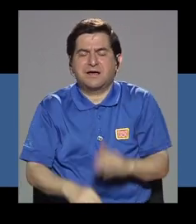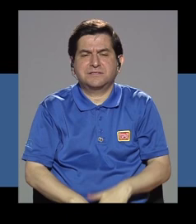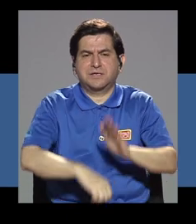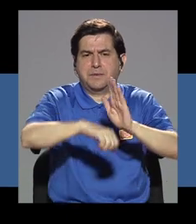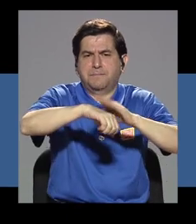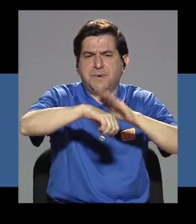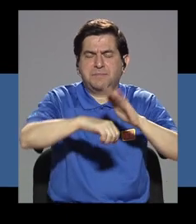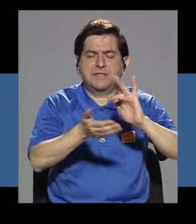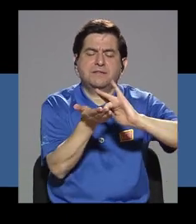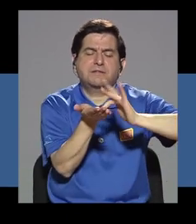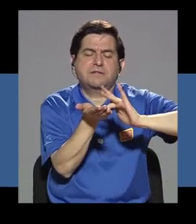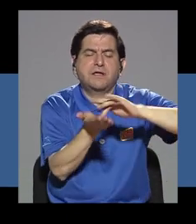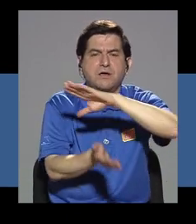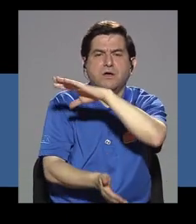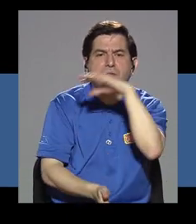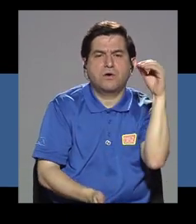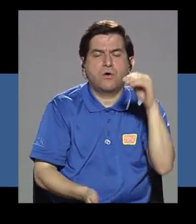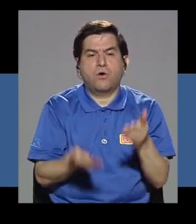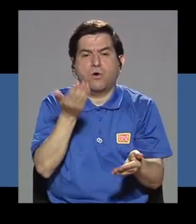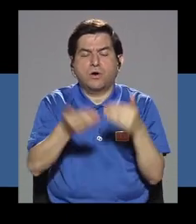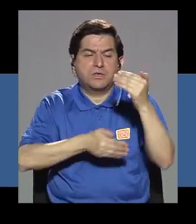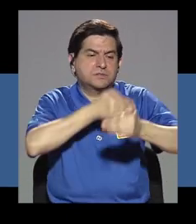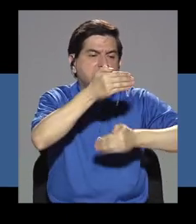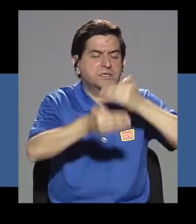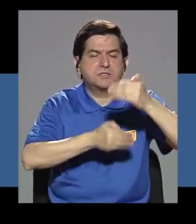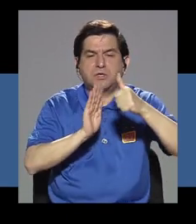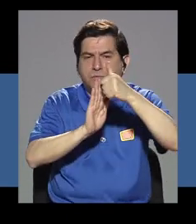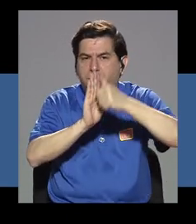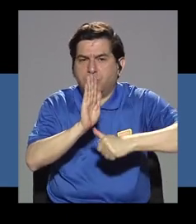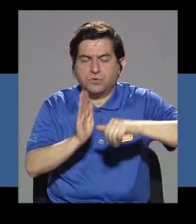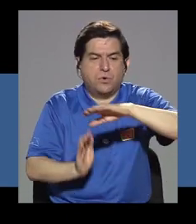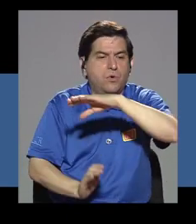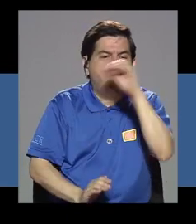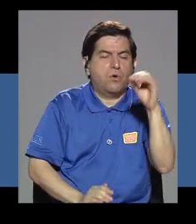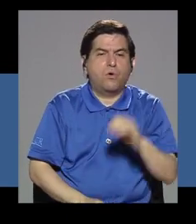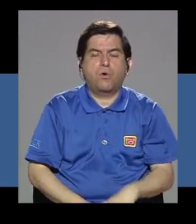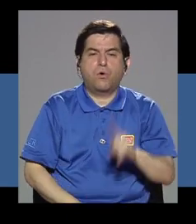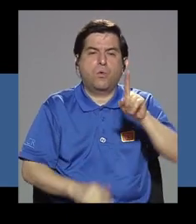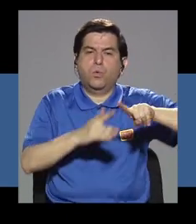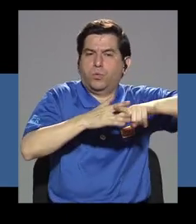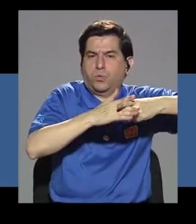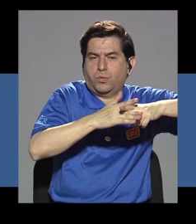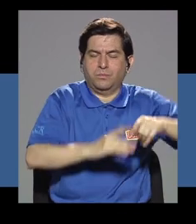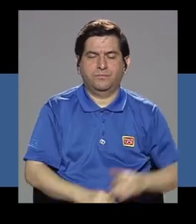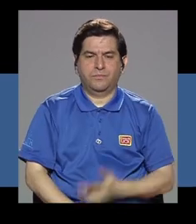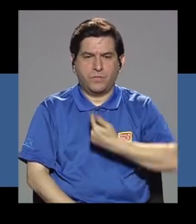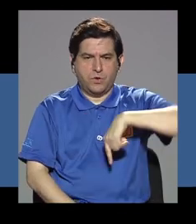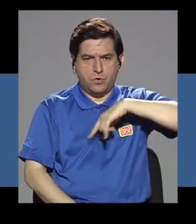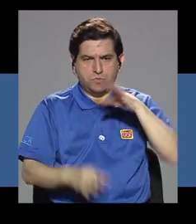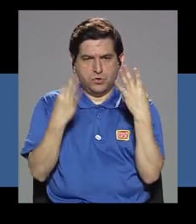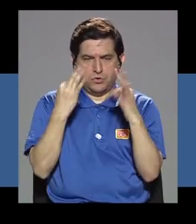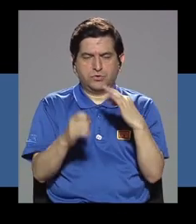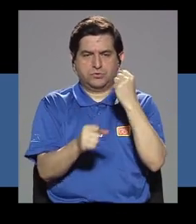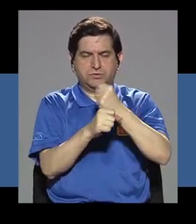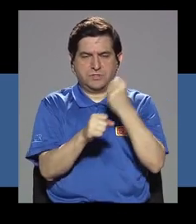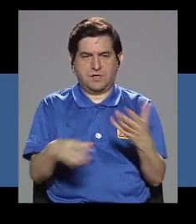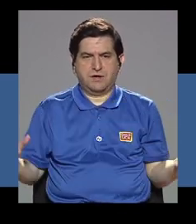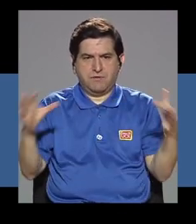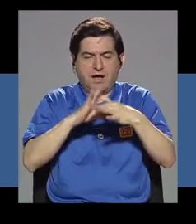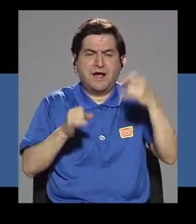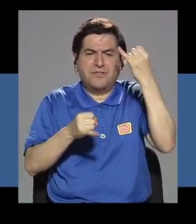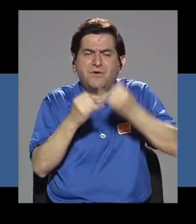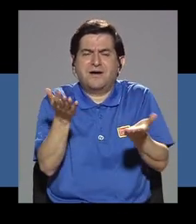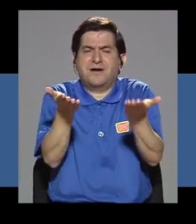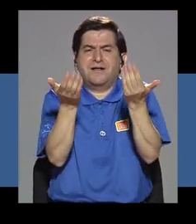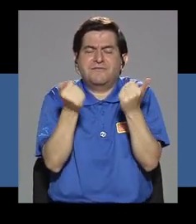de la facilitación de algún medicamento o de algún procedimiento o de algún dispositivo. Pues hemos tratado de trabajar en conjunto, porque